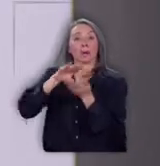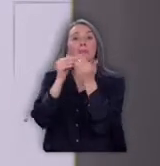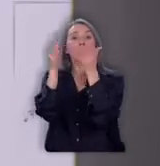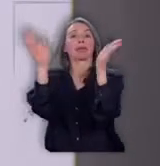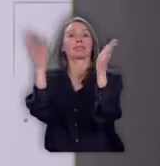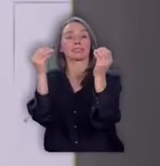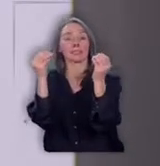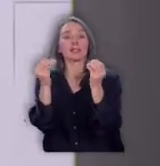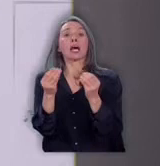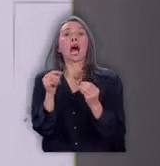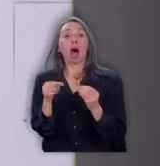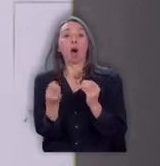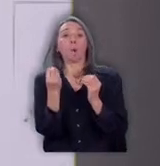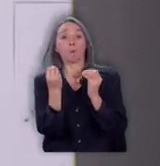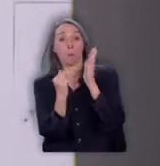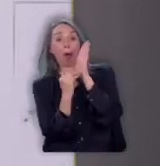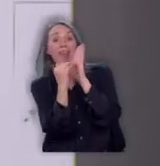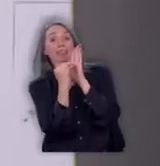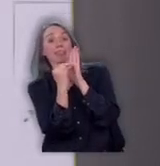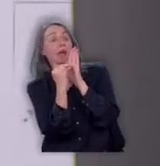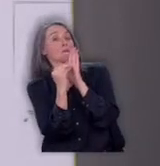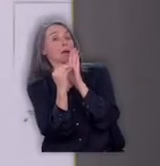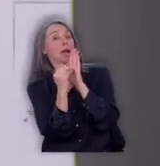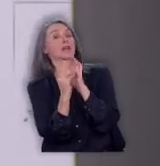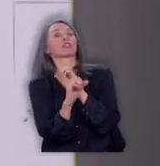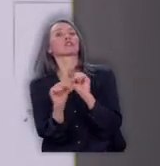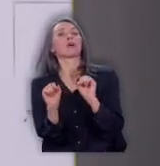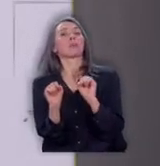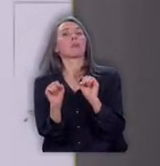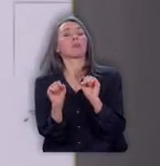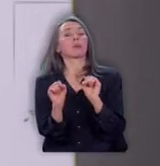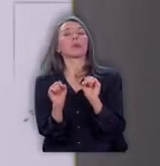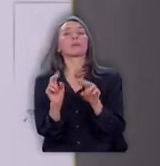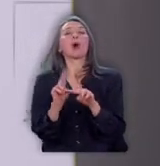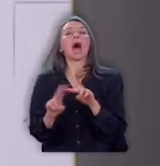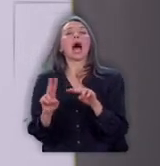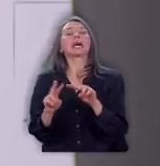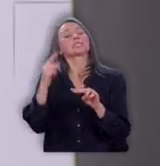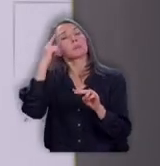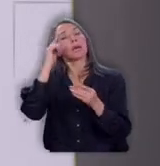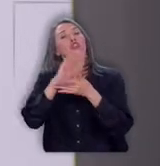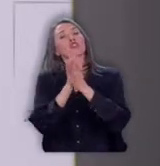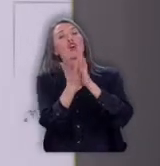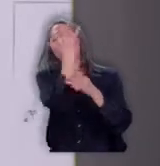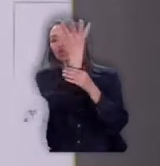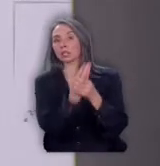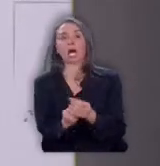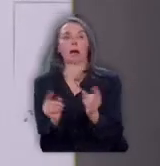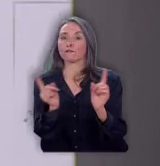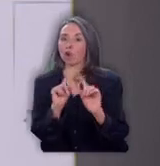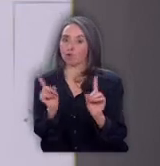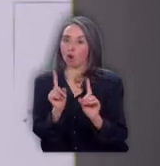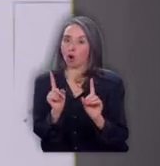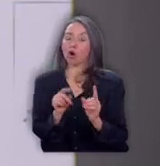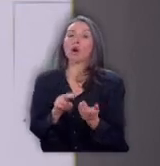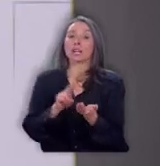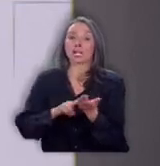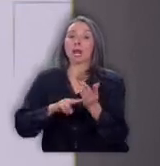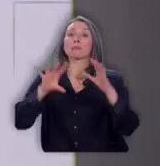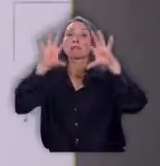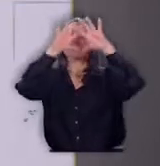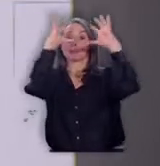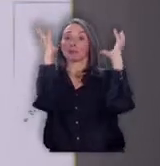la buena posición en la que estamos ahora no podemos darnos el lujo de actuar como si todo hubiera terminado en realidad globalmente